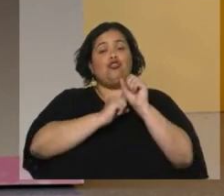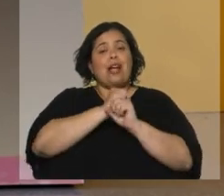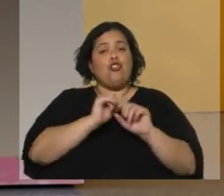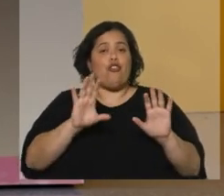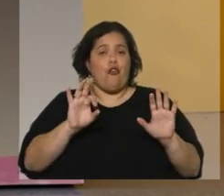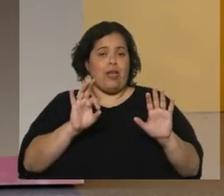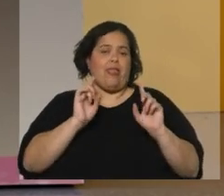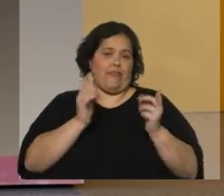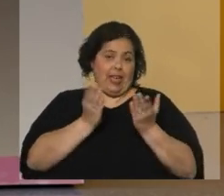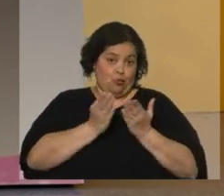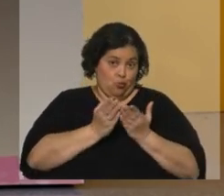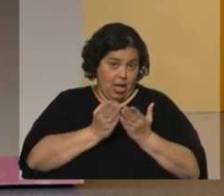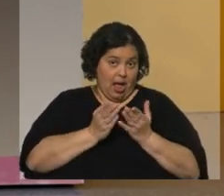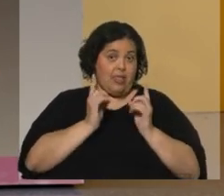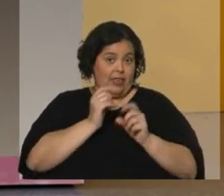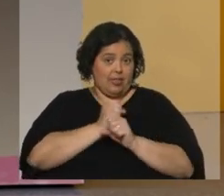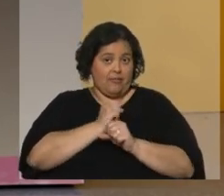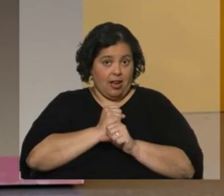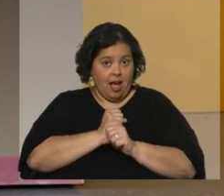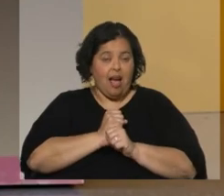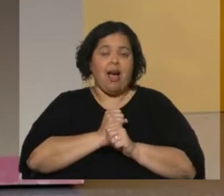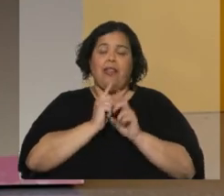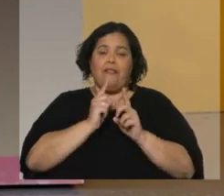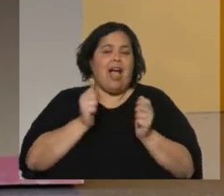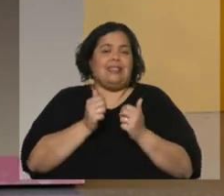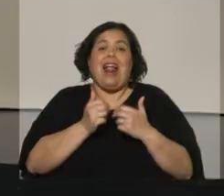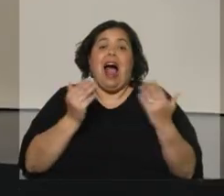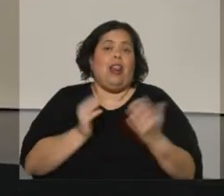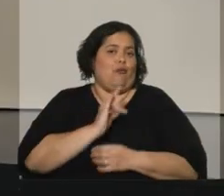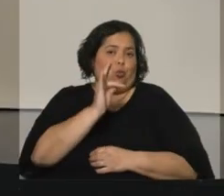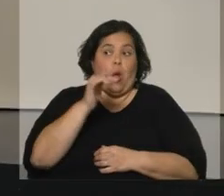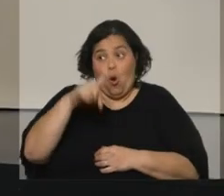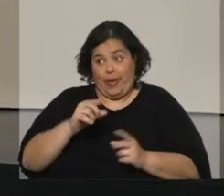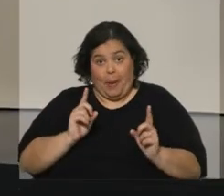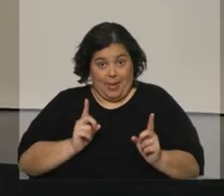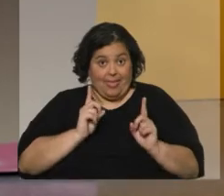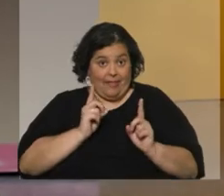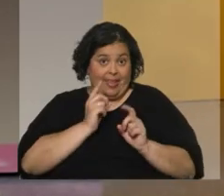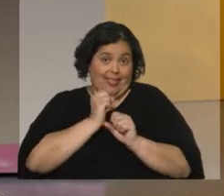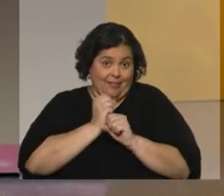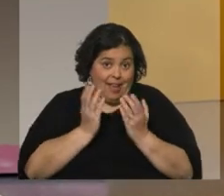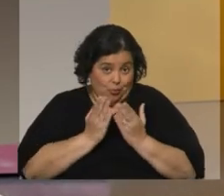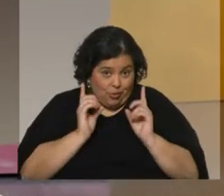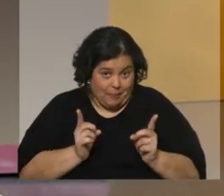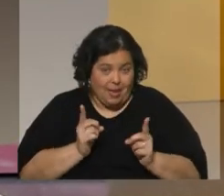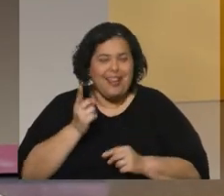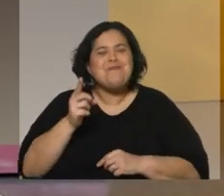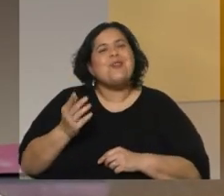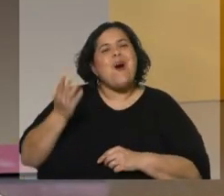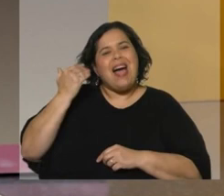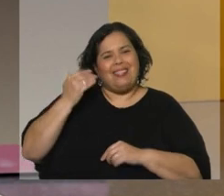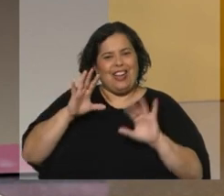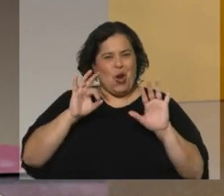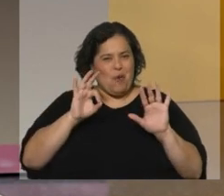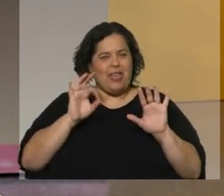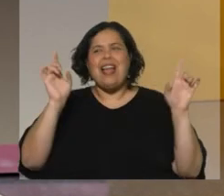había que estudiar y había que trabajar y había que hacer alguien en la vida hoy también hay que estudiar Exacto pero en ese momento no no se